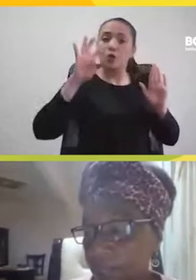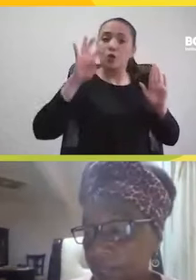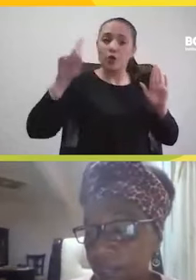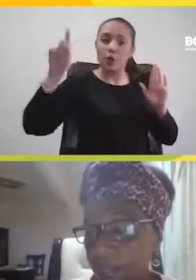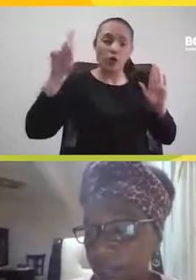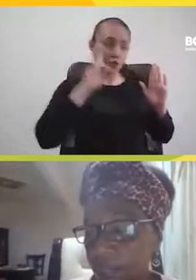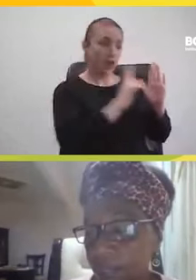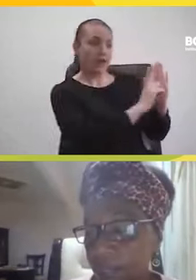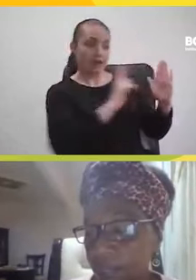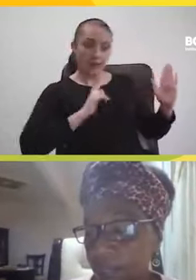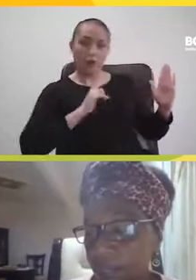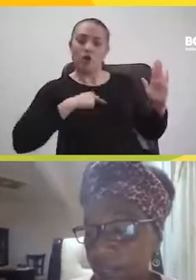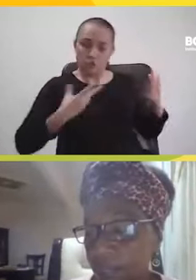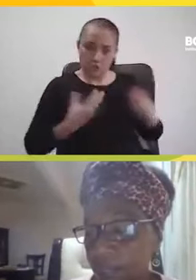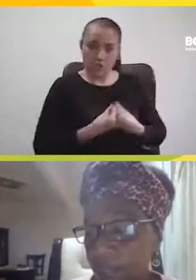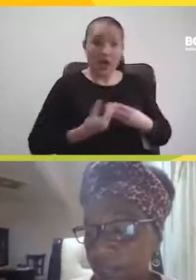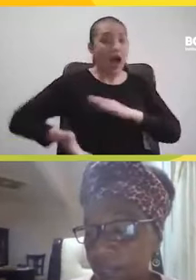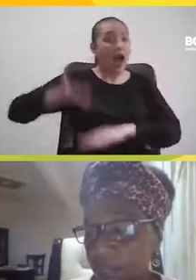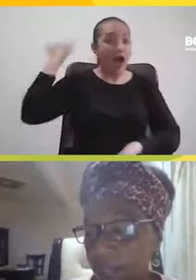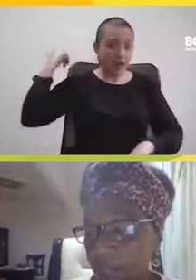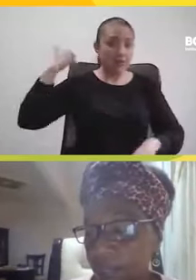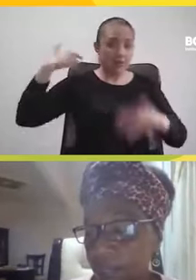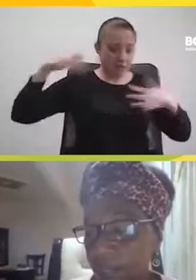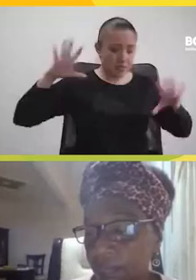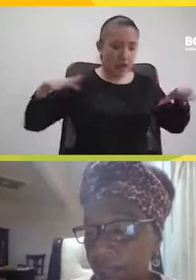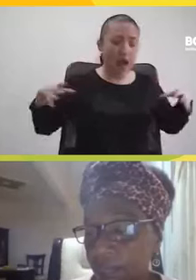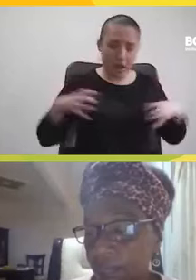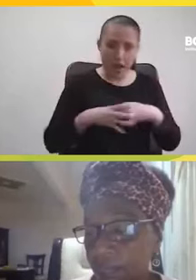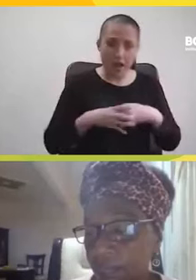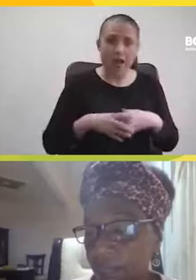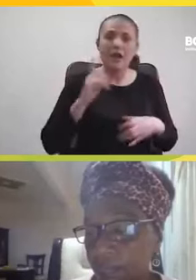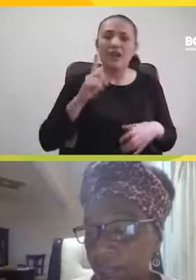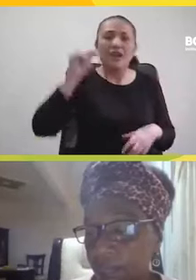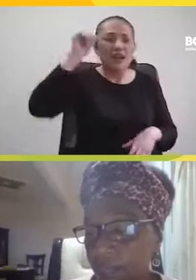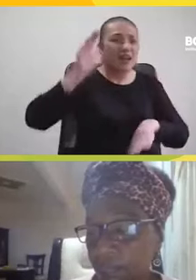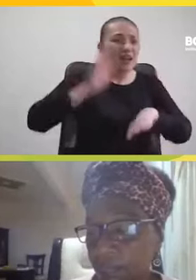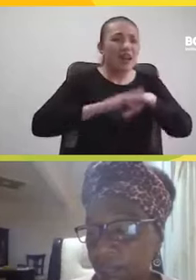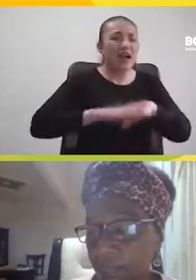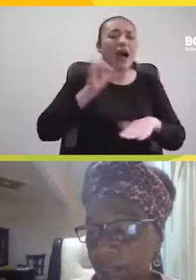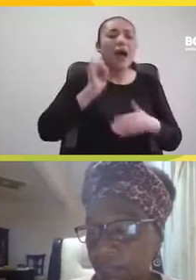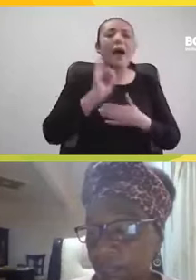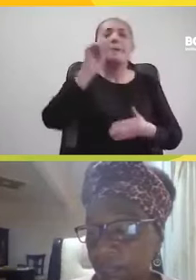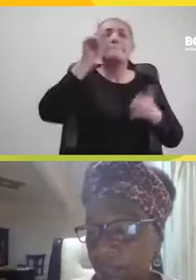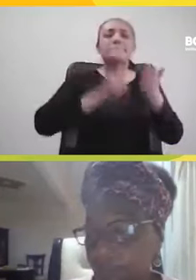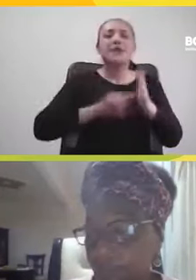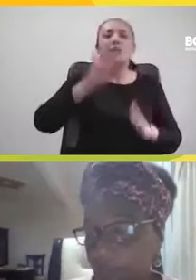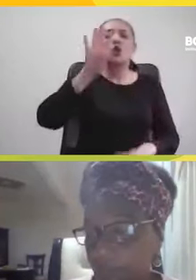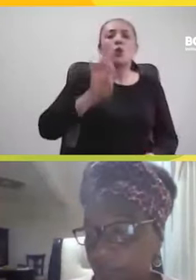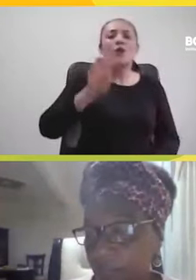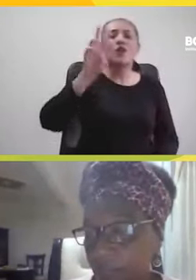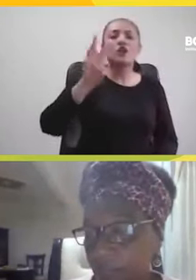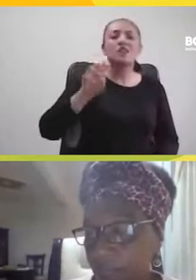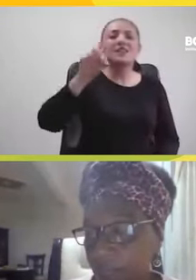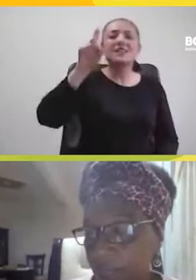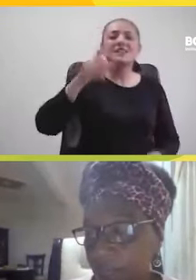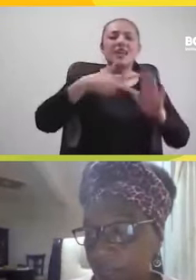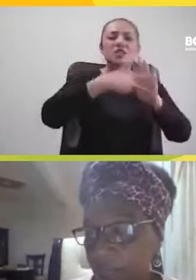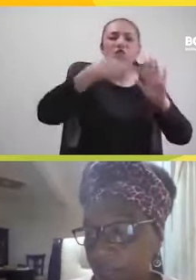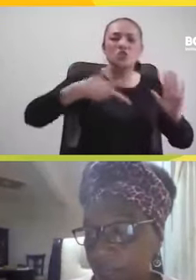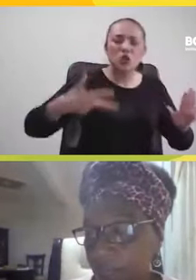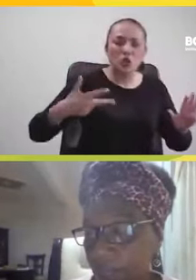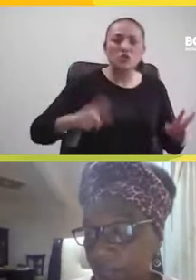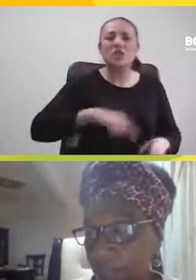como pueblo, porque recuerden que la Constitución de 1886 la constitución del cartagenero Rafael